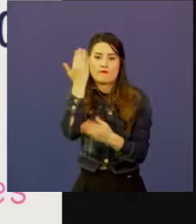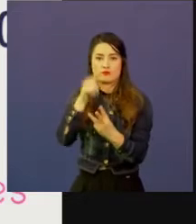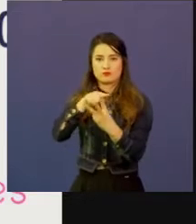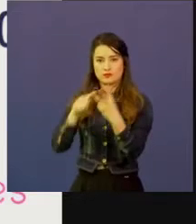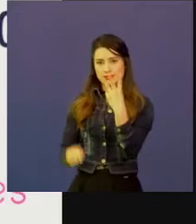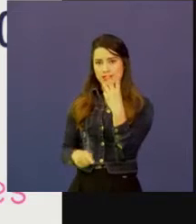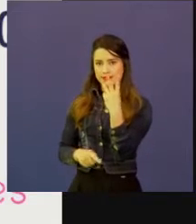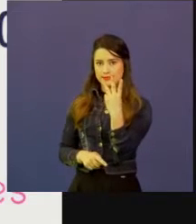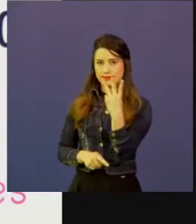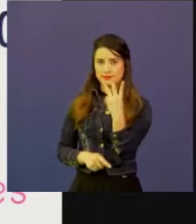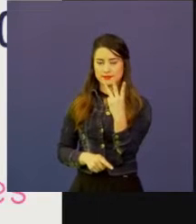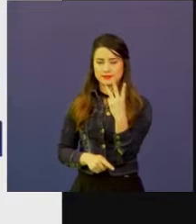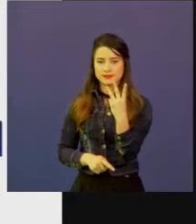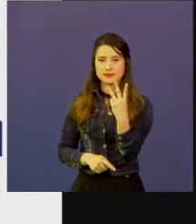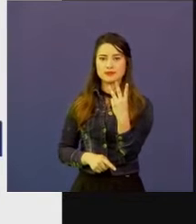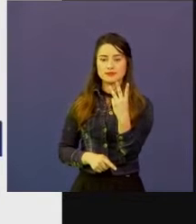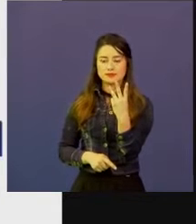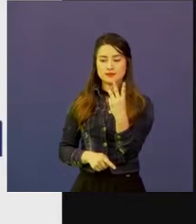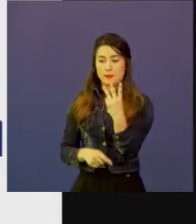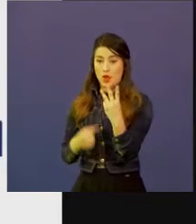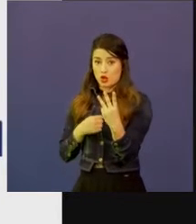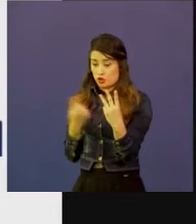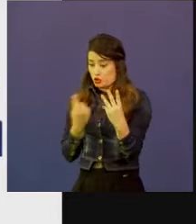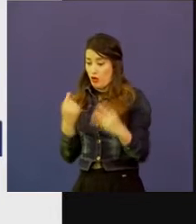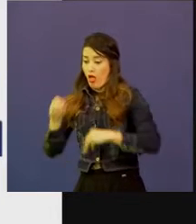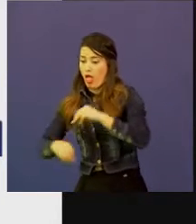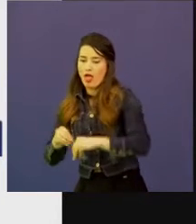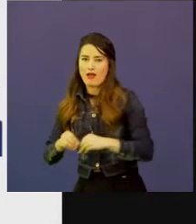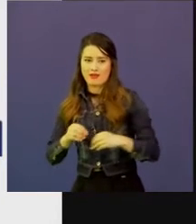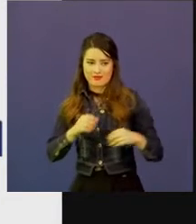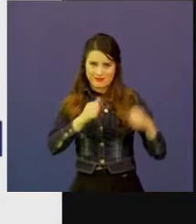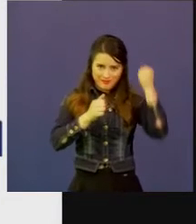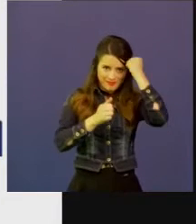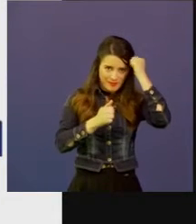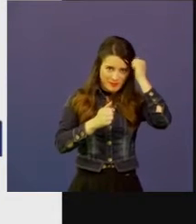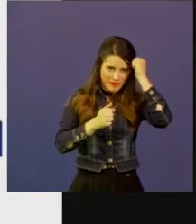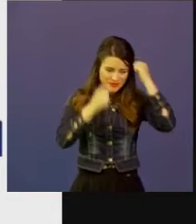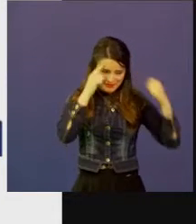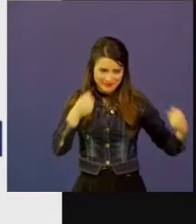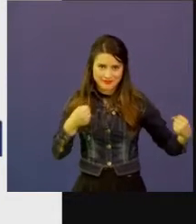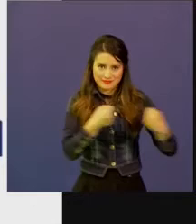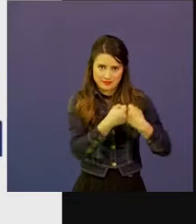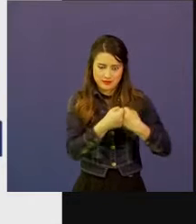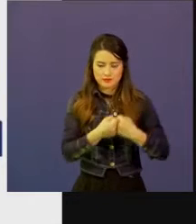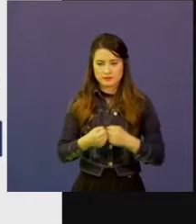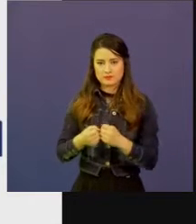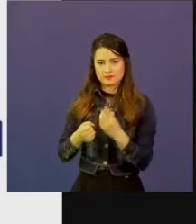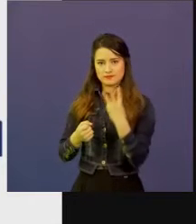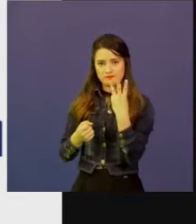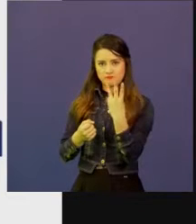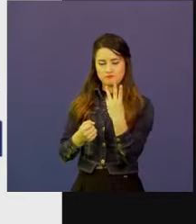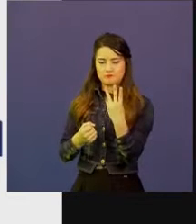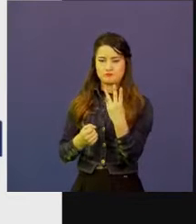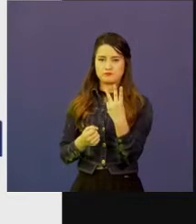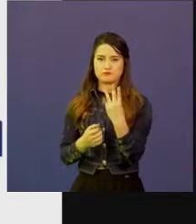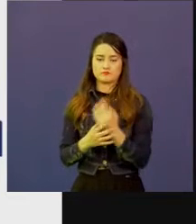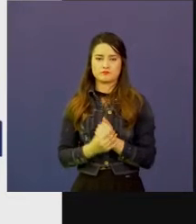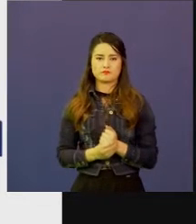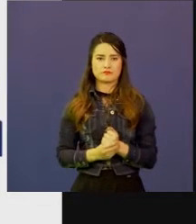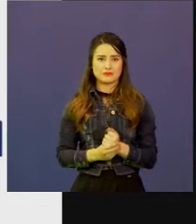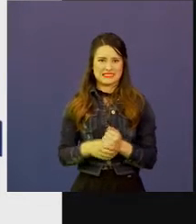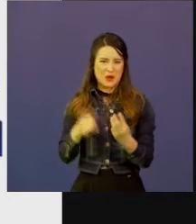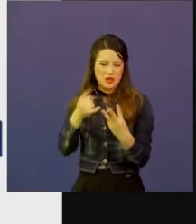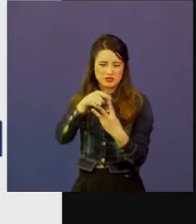aumentada, en convenio con los profesores, basados en una metodología de co-creación, que la estoy describiendo acá y que la voy a describir de manera